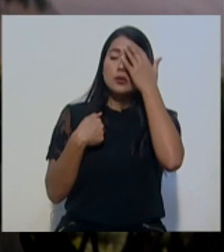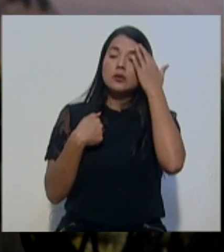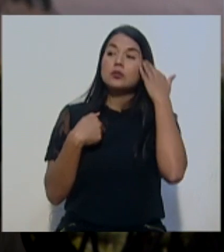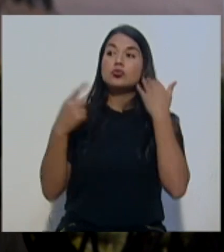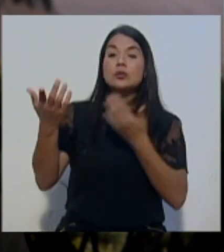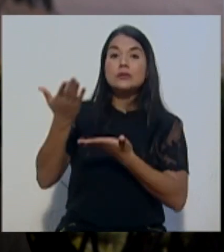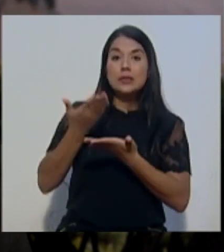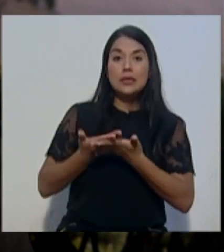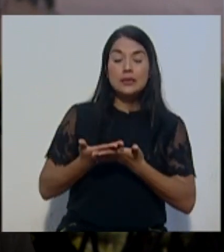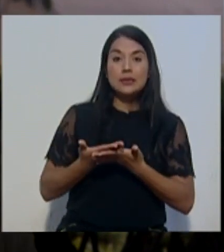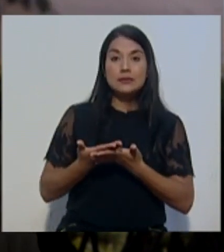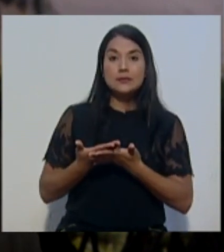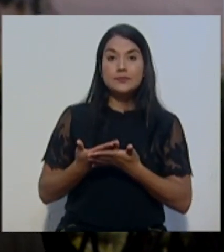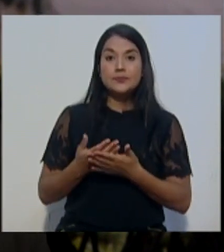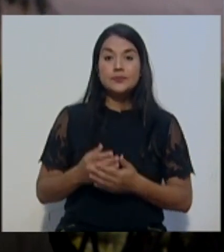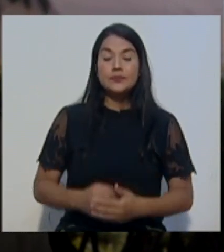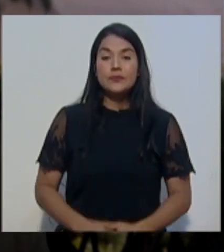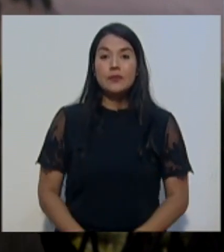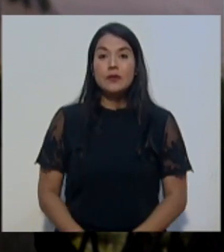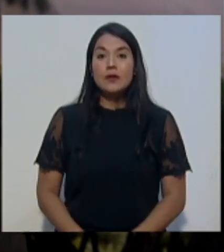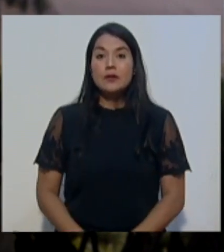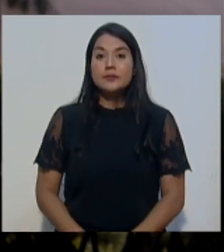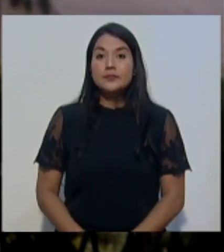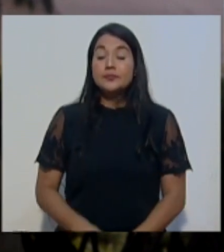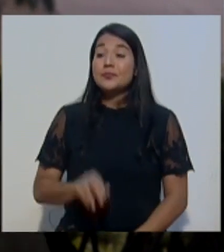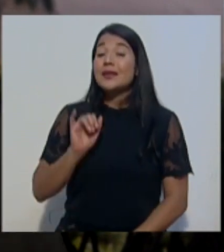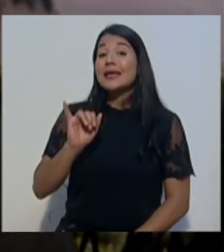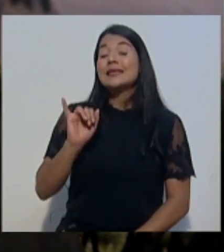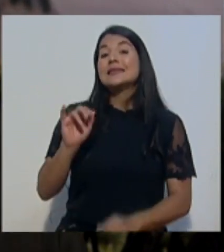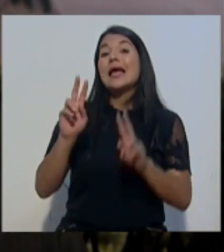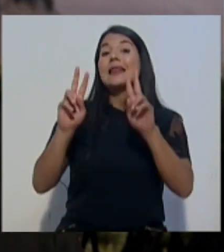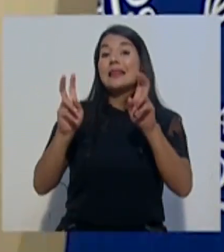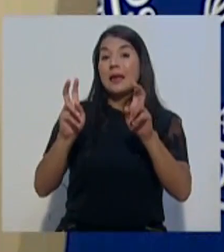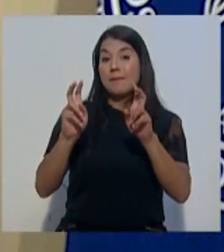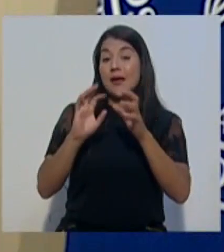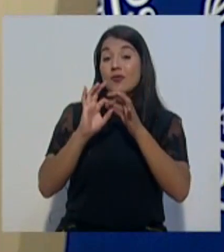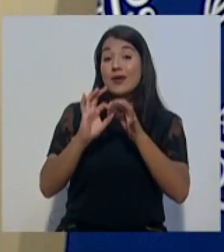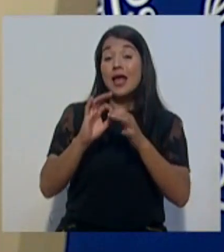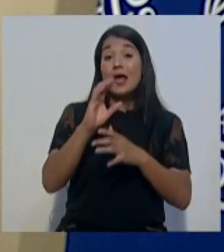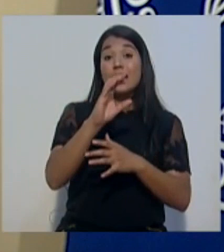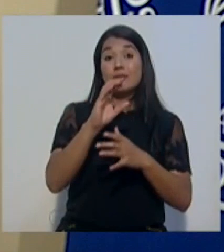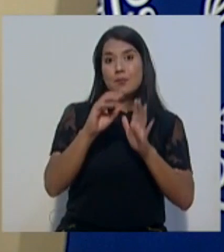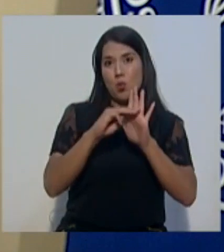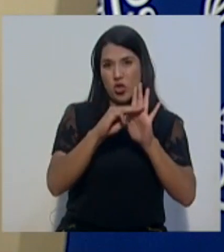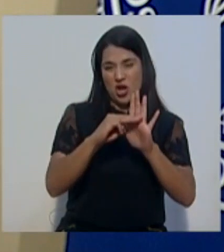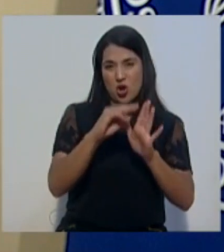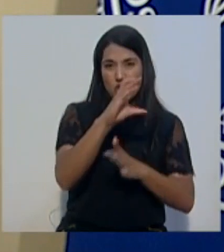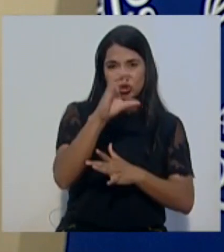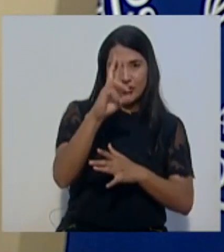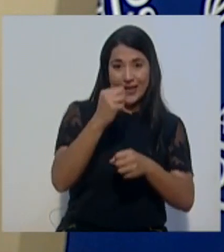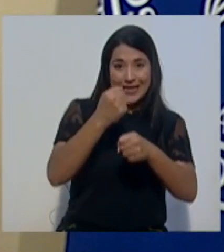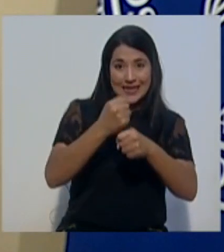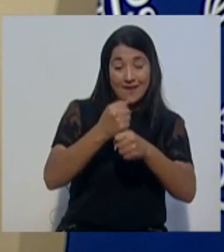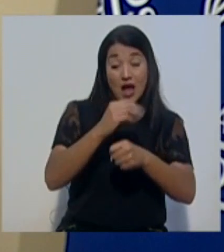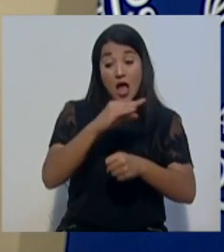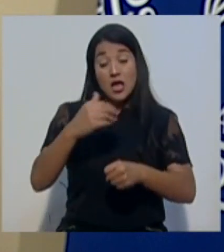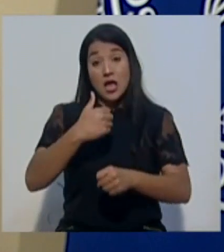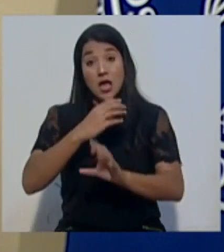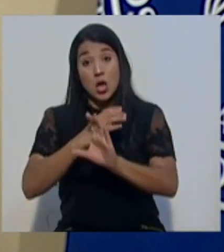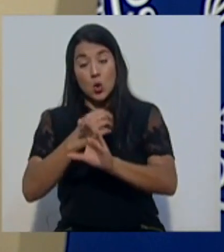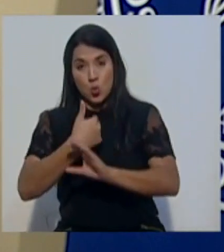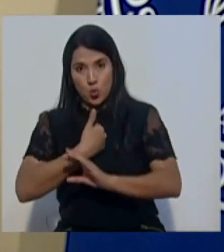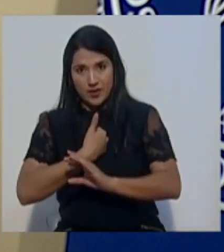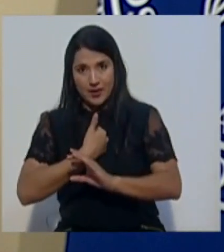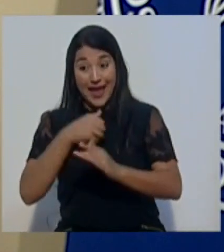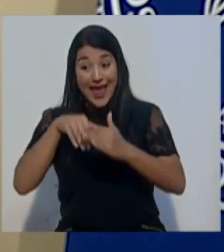nos la haces llegar. Este punto de Costa Rica trabaja y se cuida en el modelo de gestión